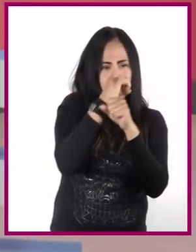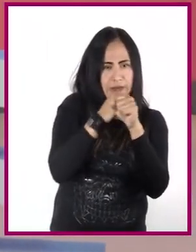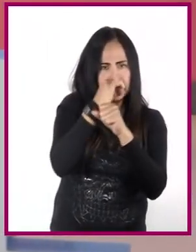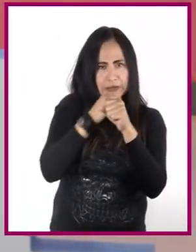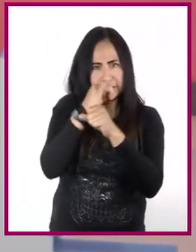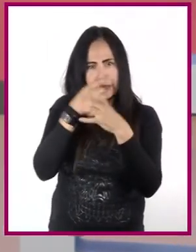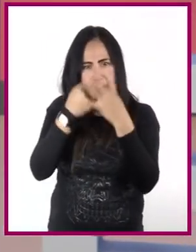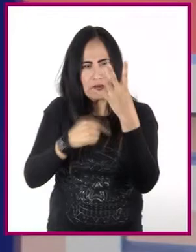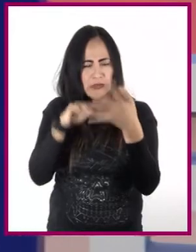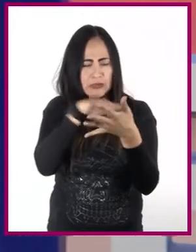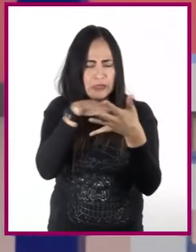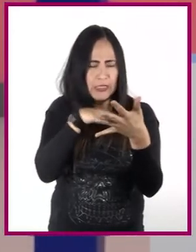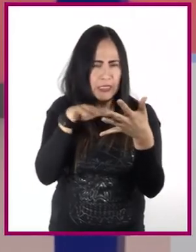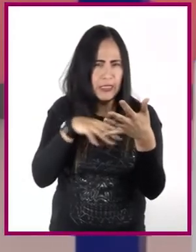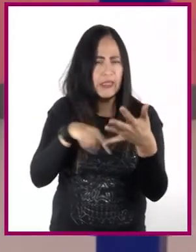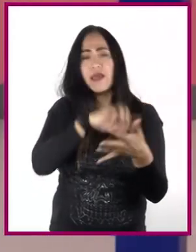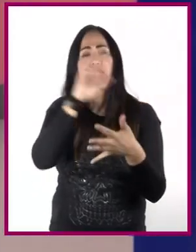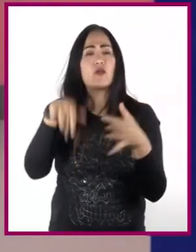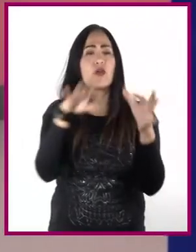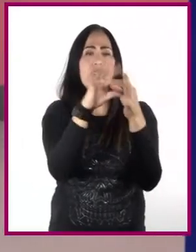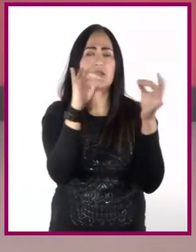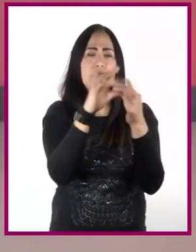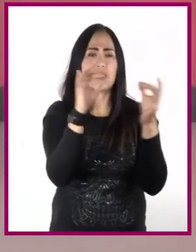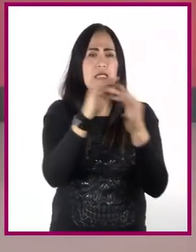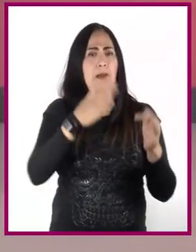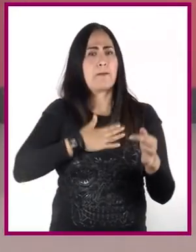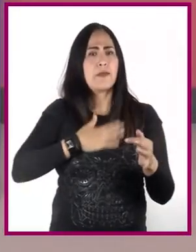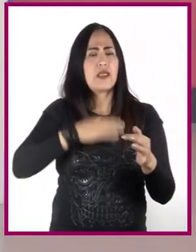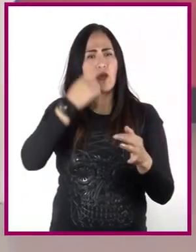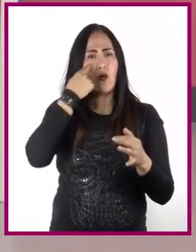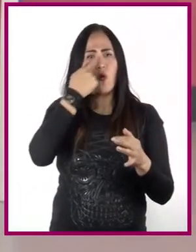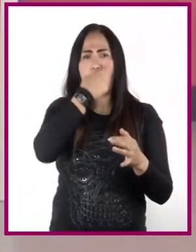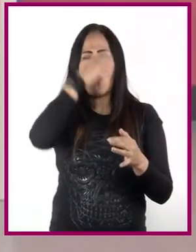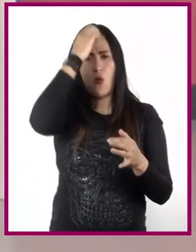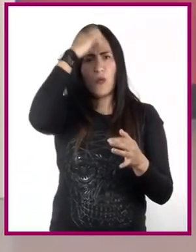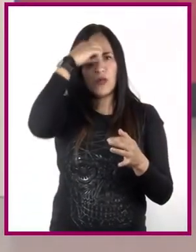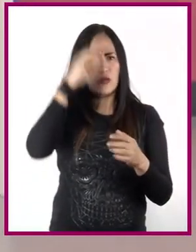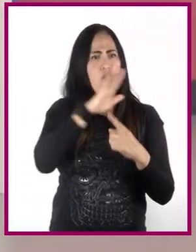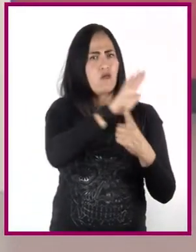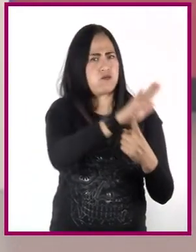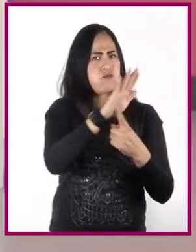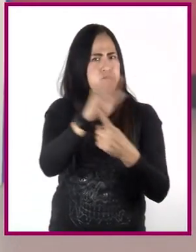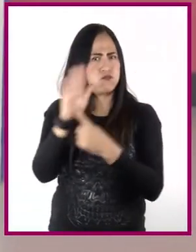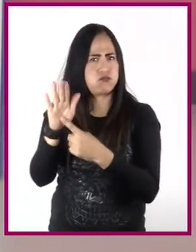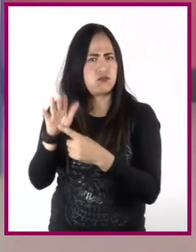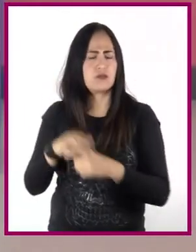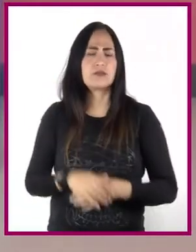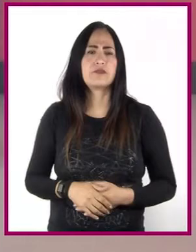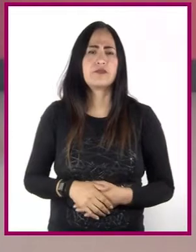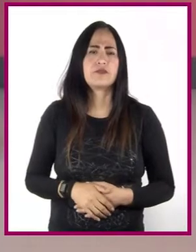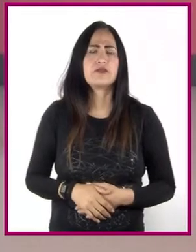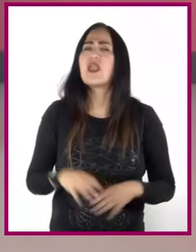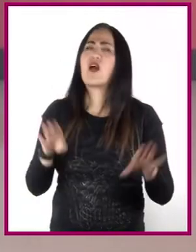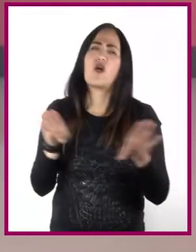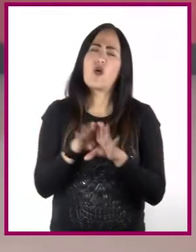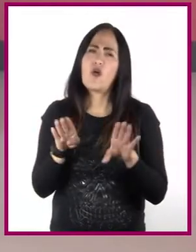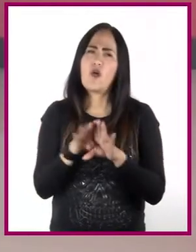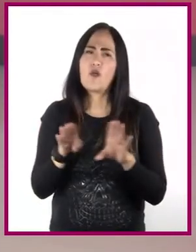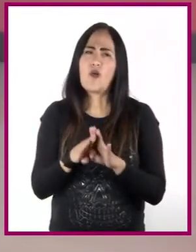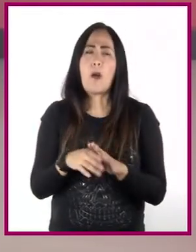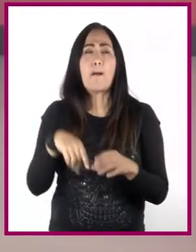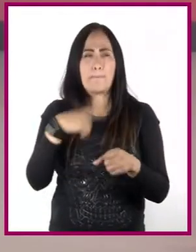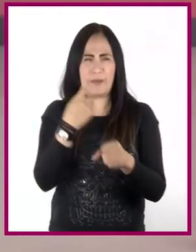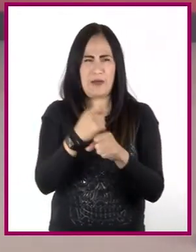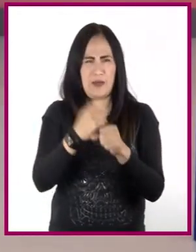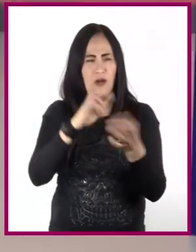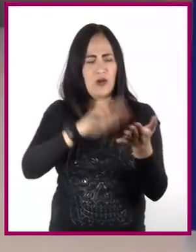nuestra postura e incorporar datos para apoyar los hechos y sustentar nuestra opinión. Para hacerlo, primero busquen